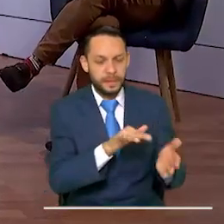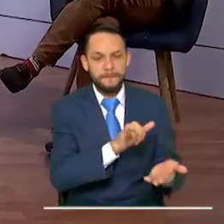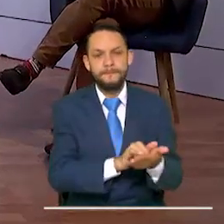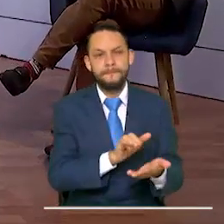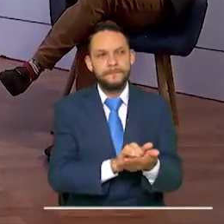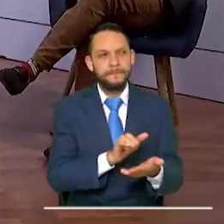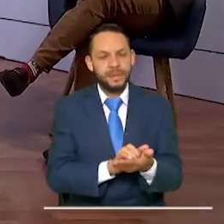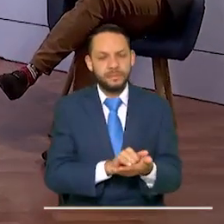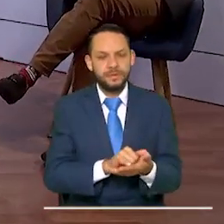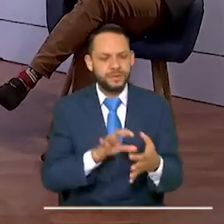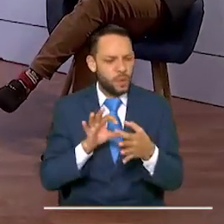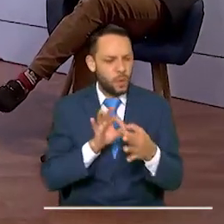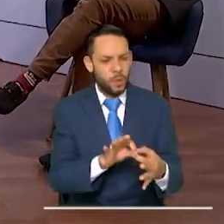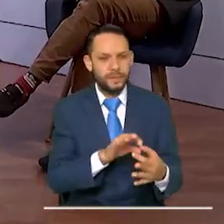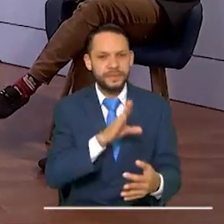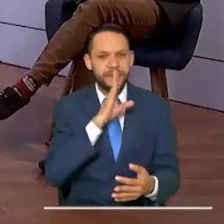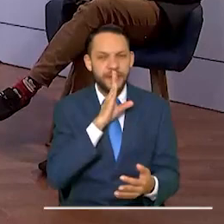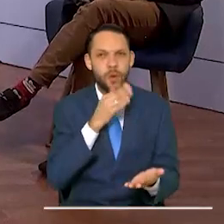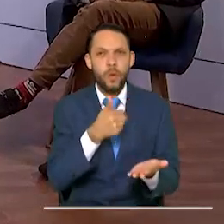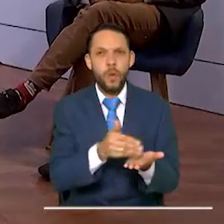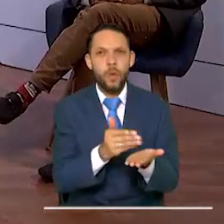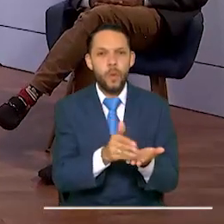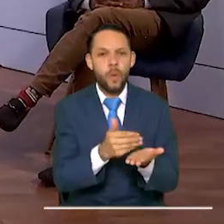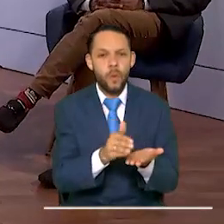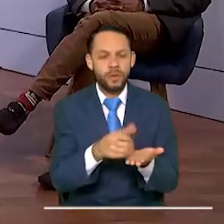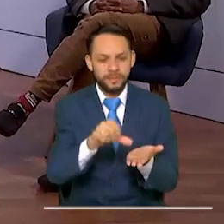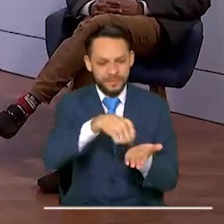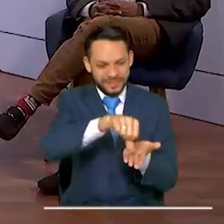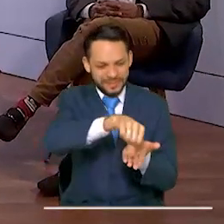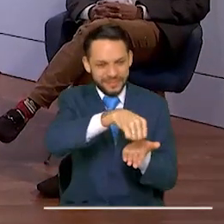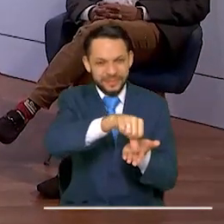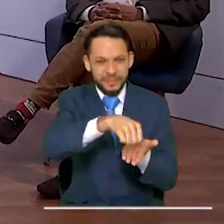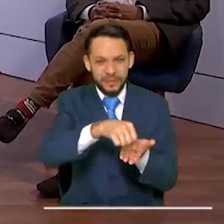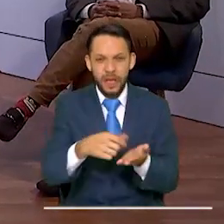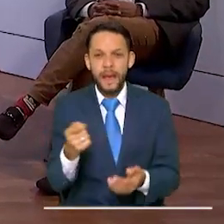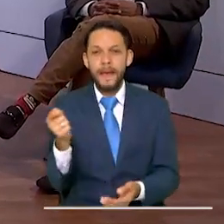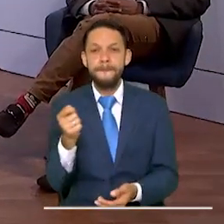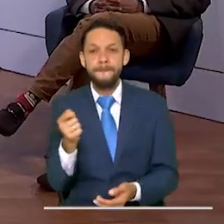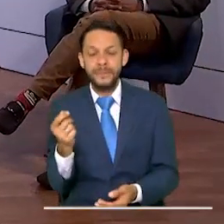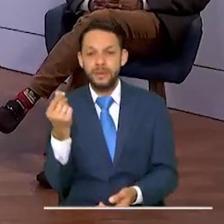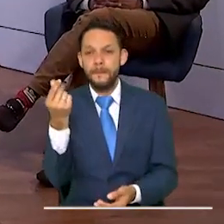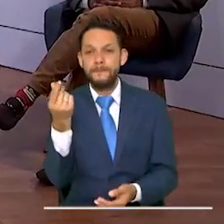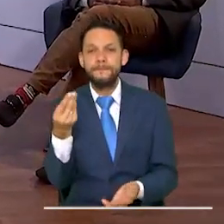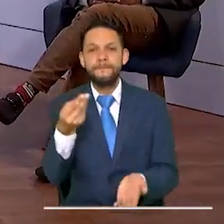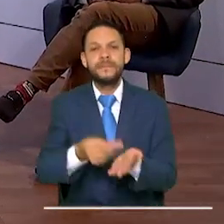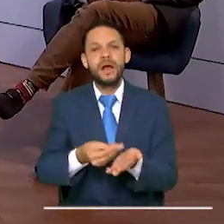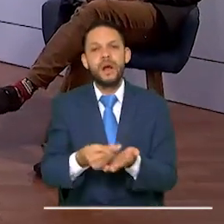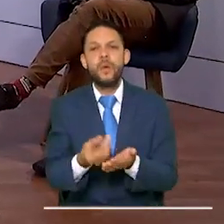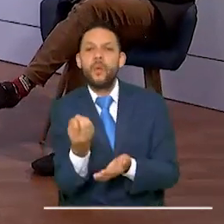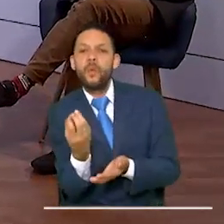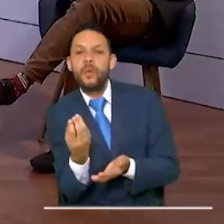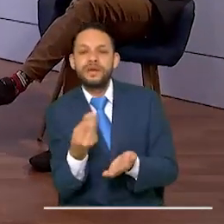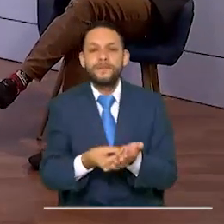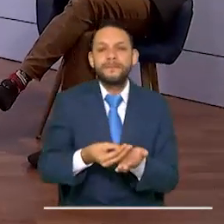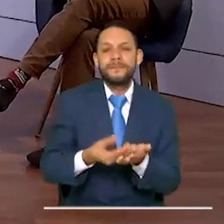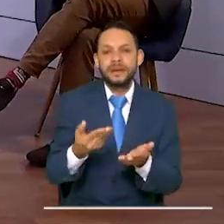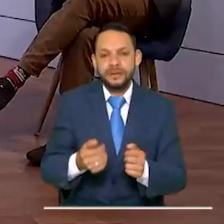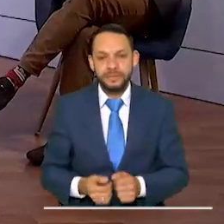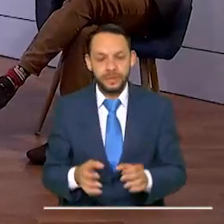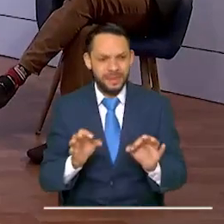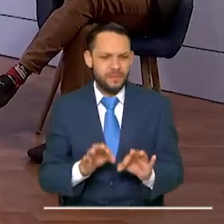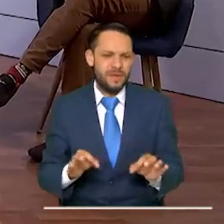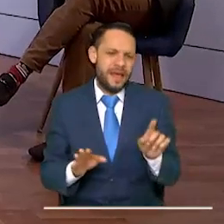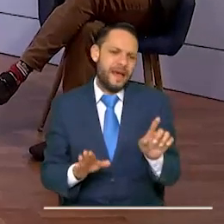también el costo del medicamento que se consiga comercialmente de cannabinoides es muy importante, ¿cierto? Es